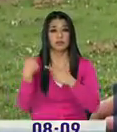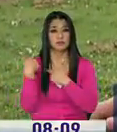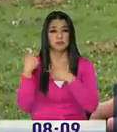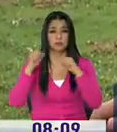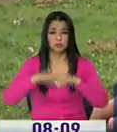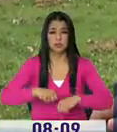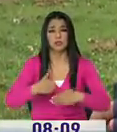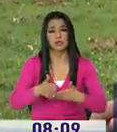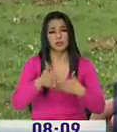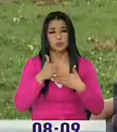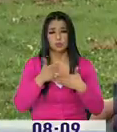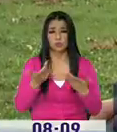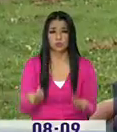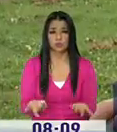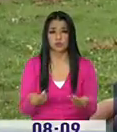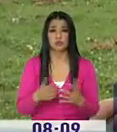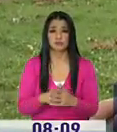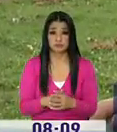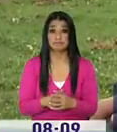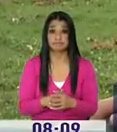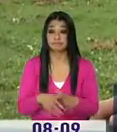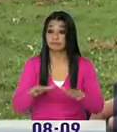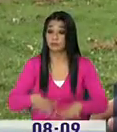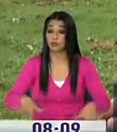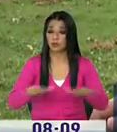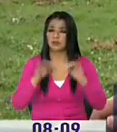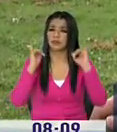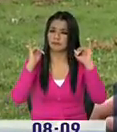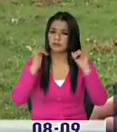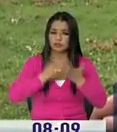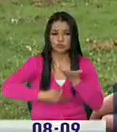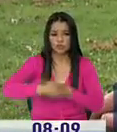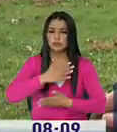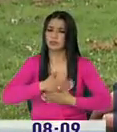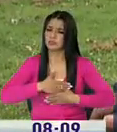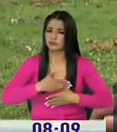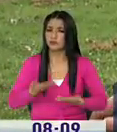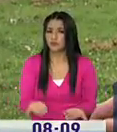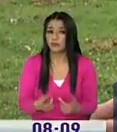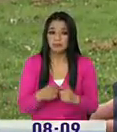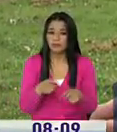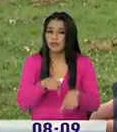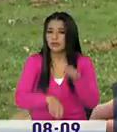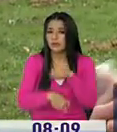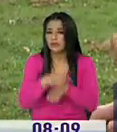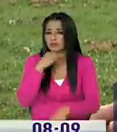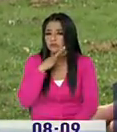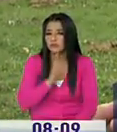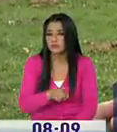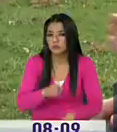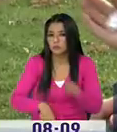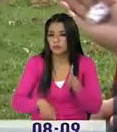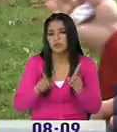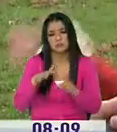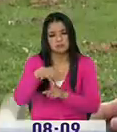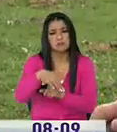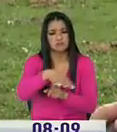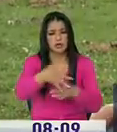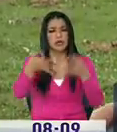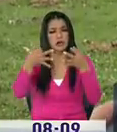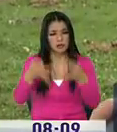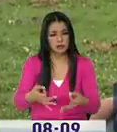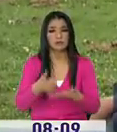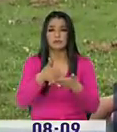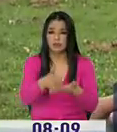podrían ayudar, ya que es un espacio recreativo, entonces queríamos a ver si habría la posibilidad de que esto se convierta en un parque que sí sirva para